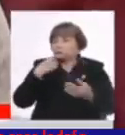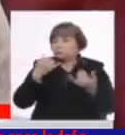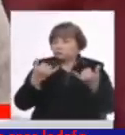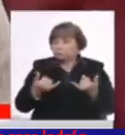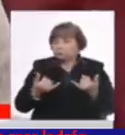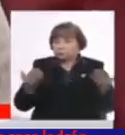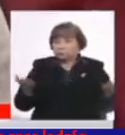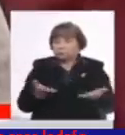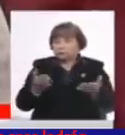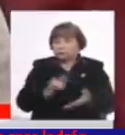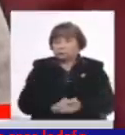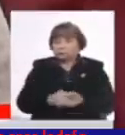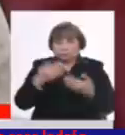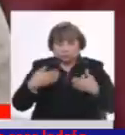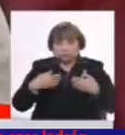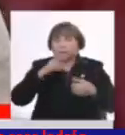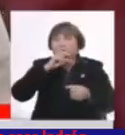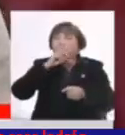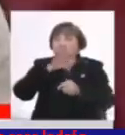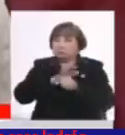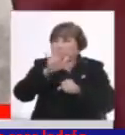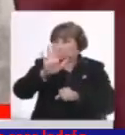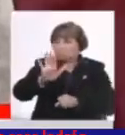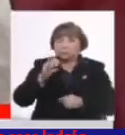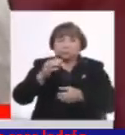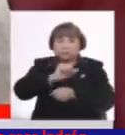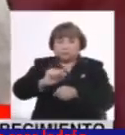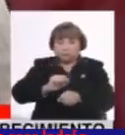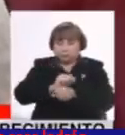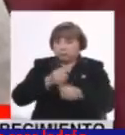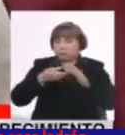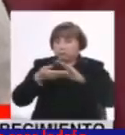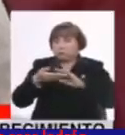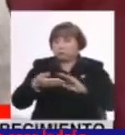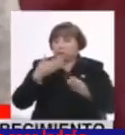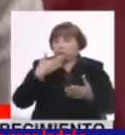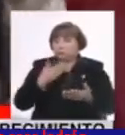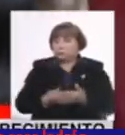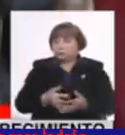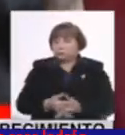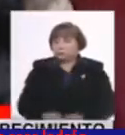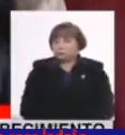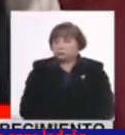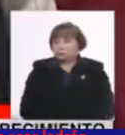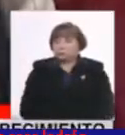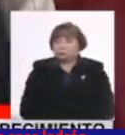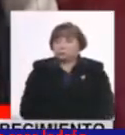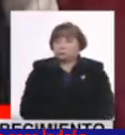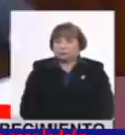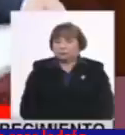el día de hoy estoy aquí dando cumplimiento a su citación que se me ha cruzado. Gracias.